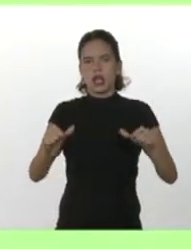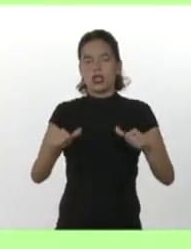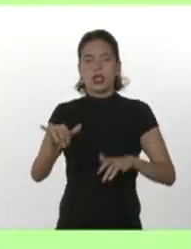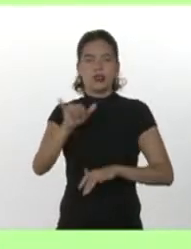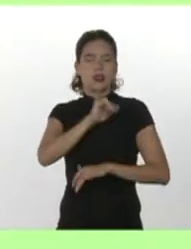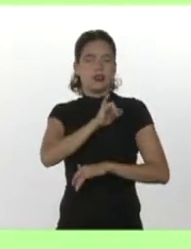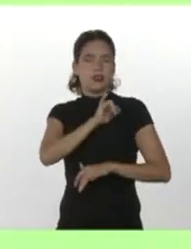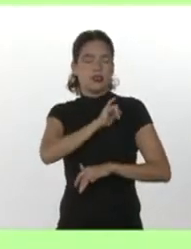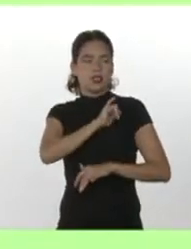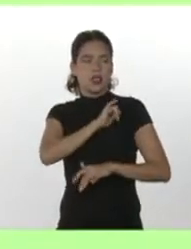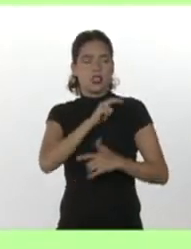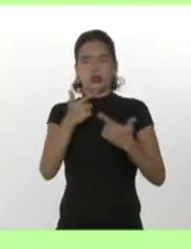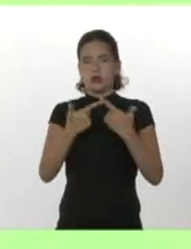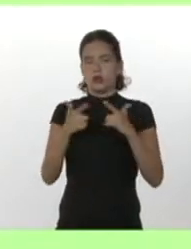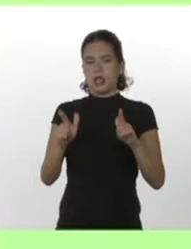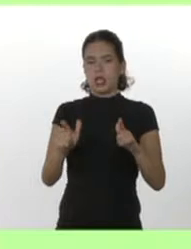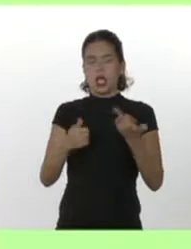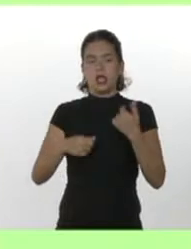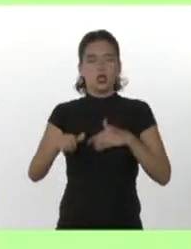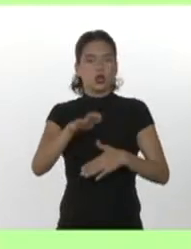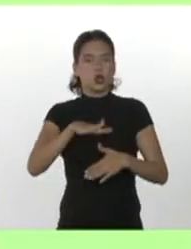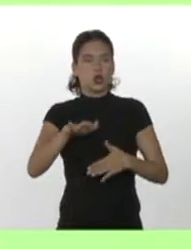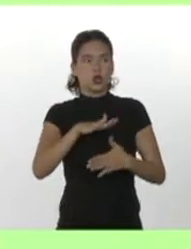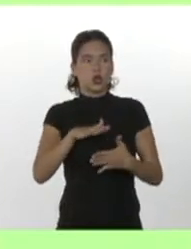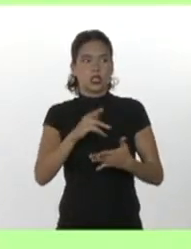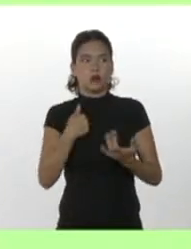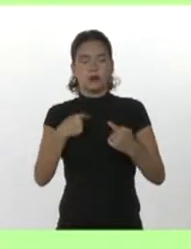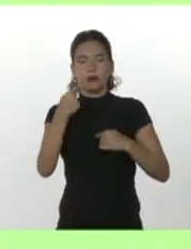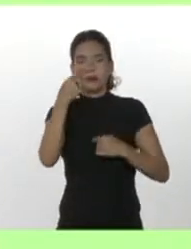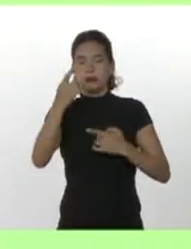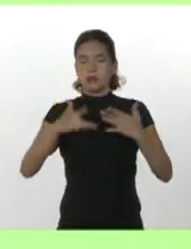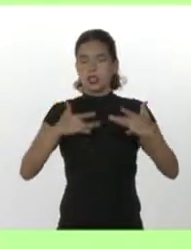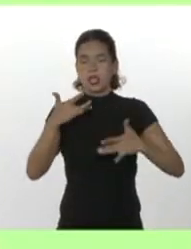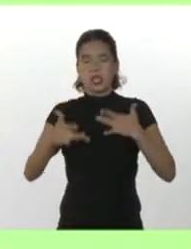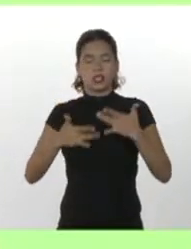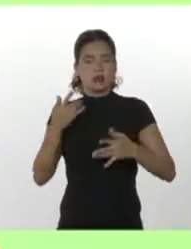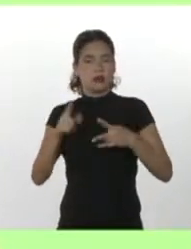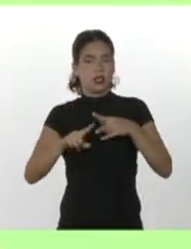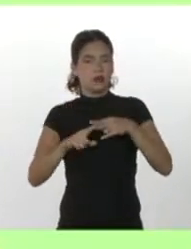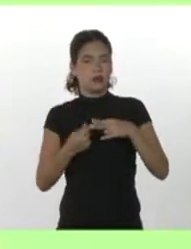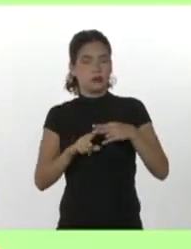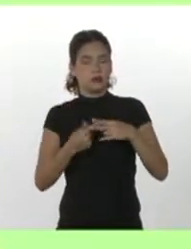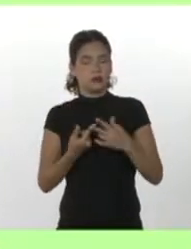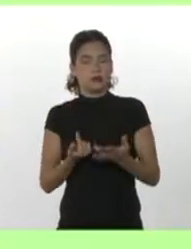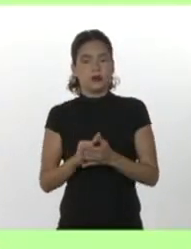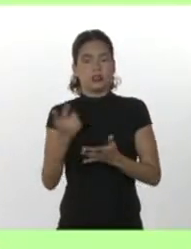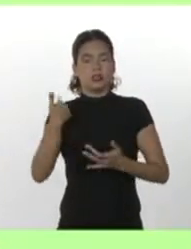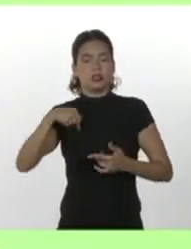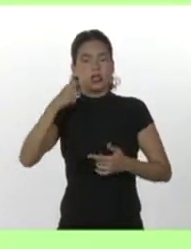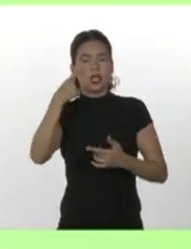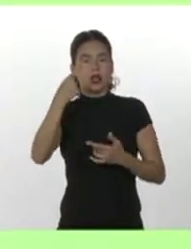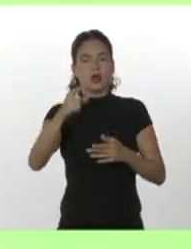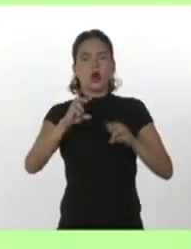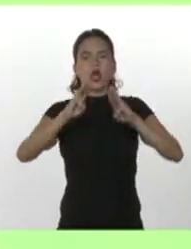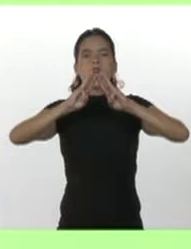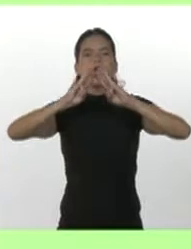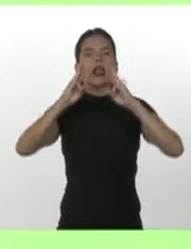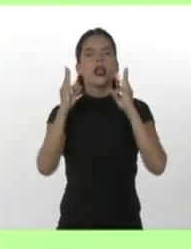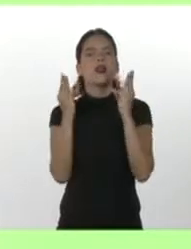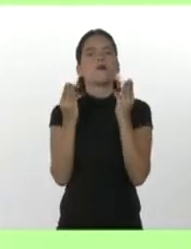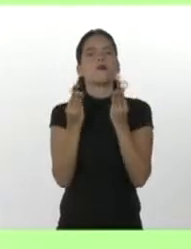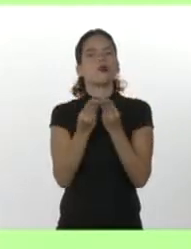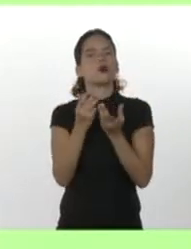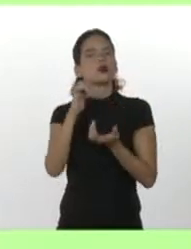identidad y soberanía, donde vamos a tratar actividades y estrategias correspondientes al mundo de